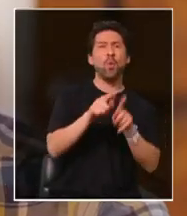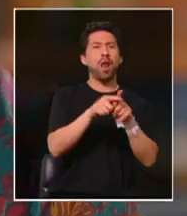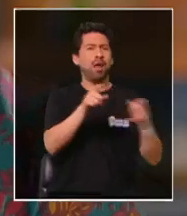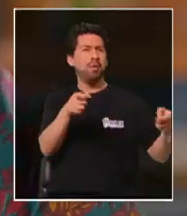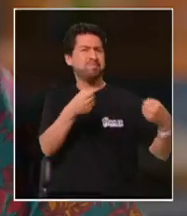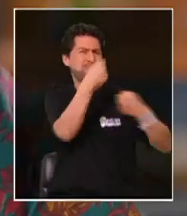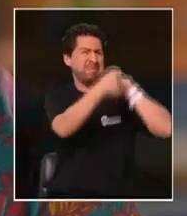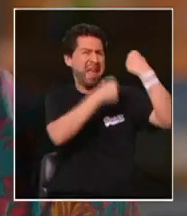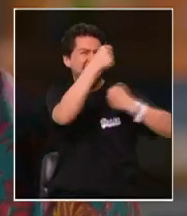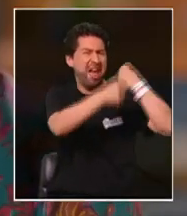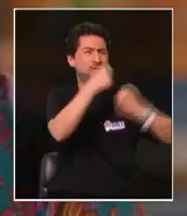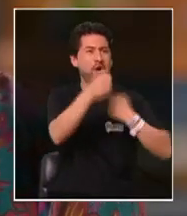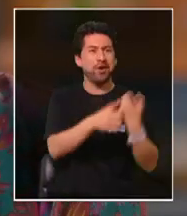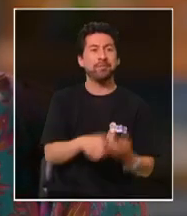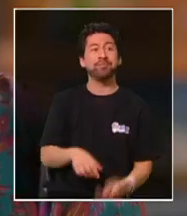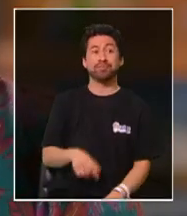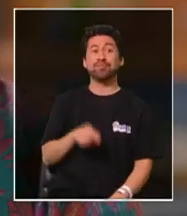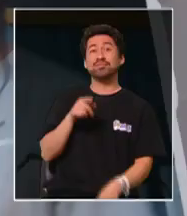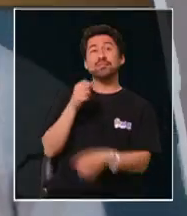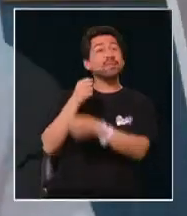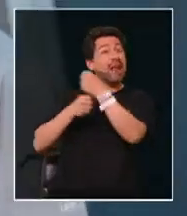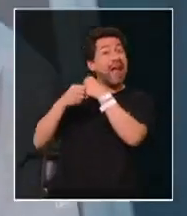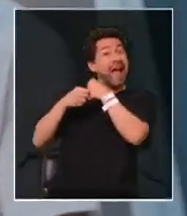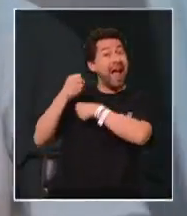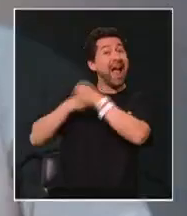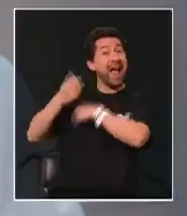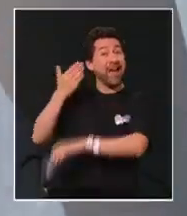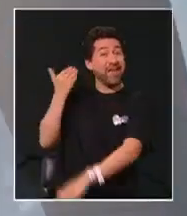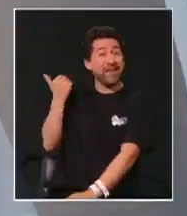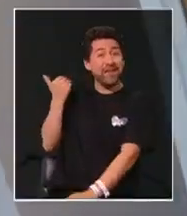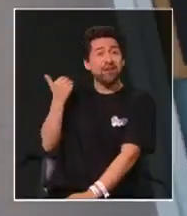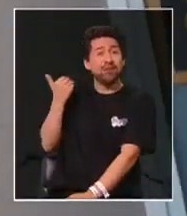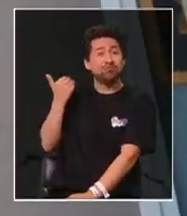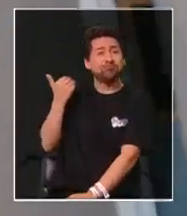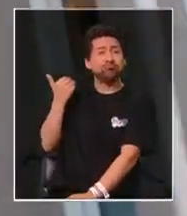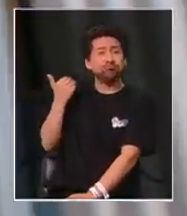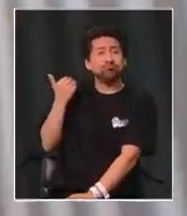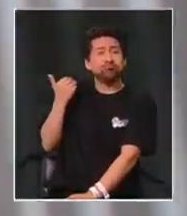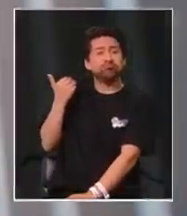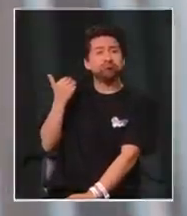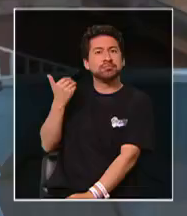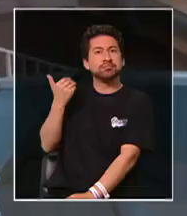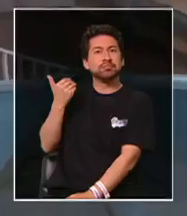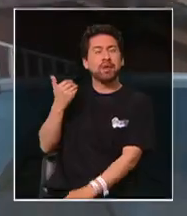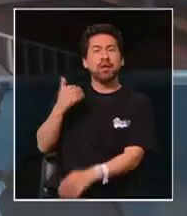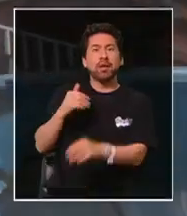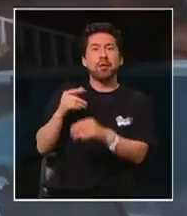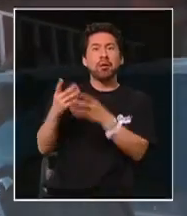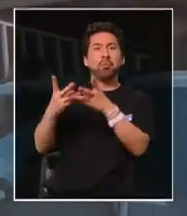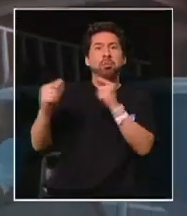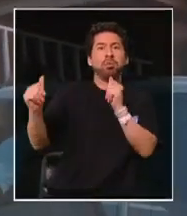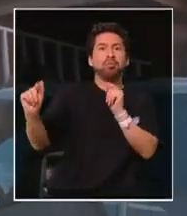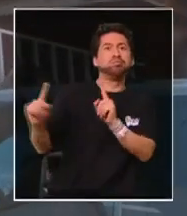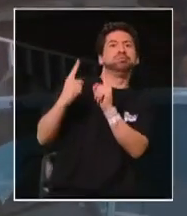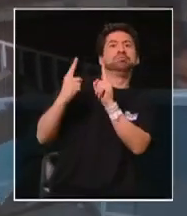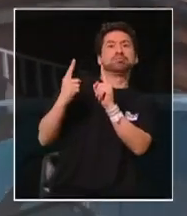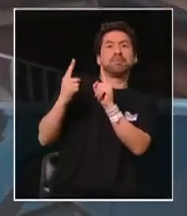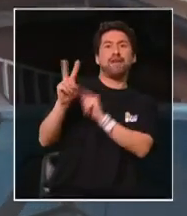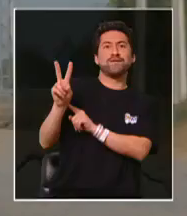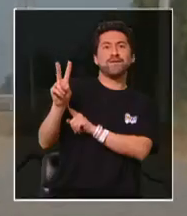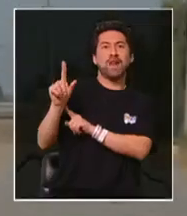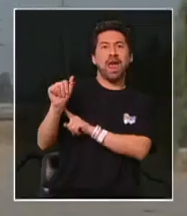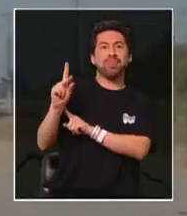peleadora. Hace unos años atrás, ¿no es cierto?, reaparece en mi vida Vladimir. Fue mi profesora